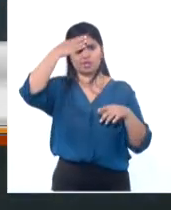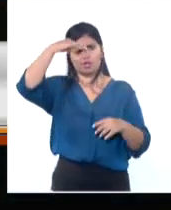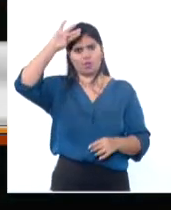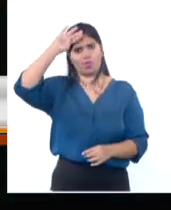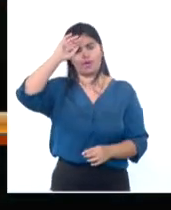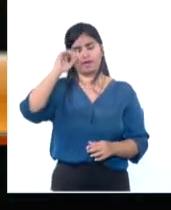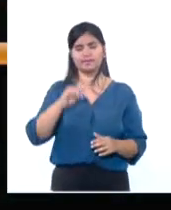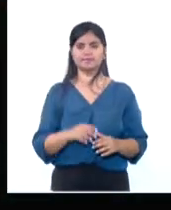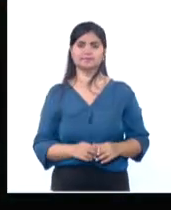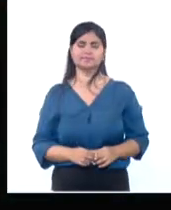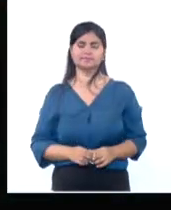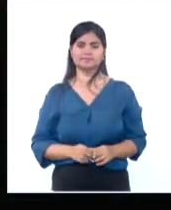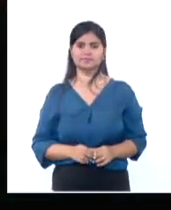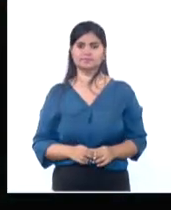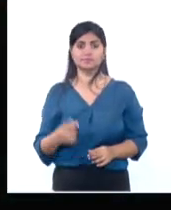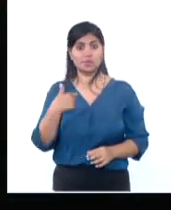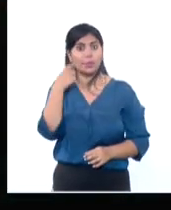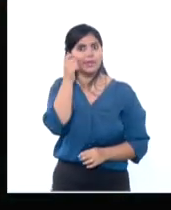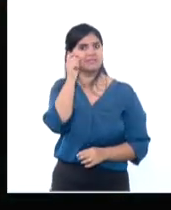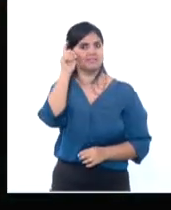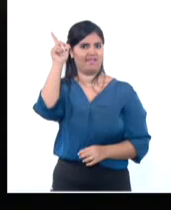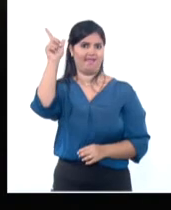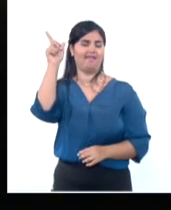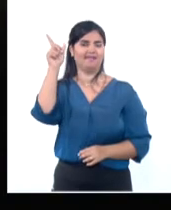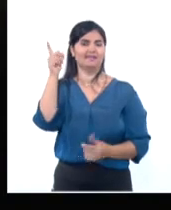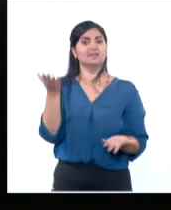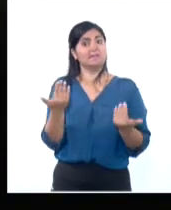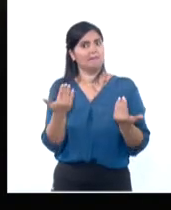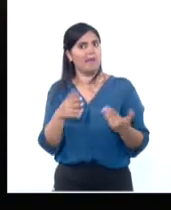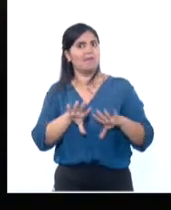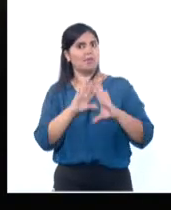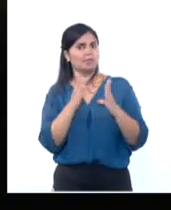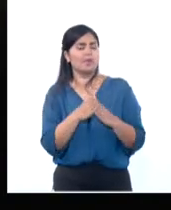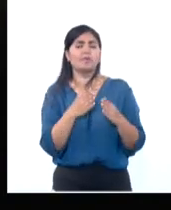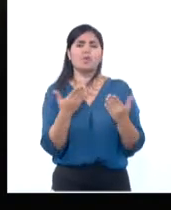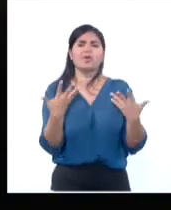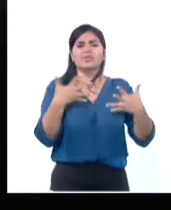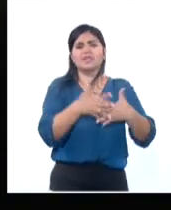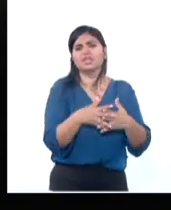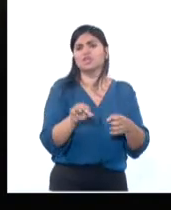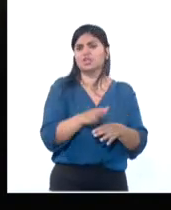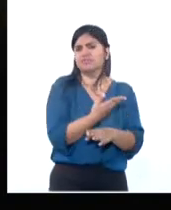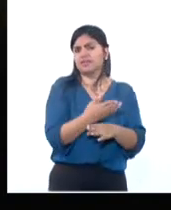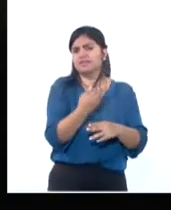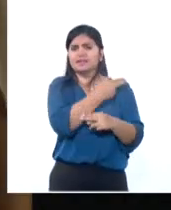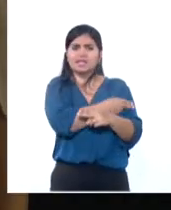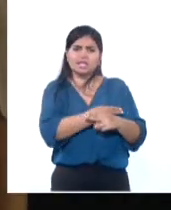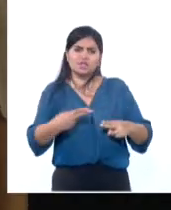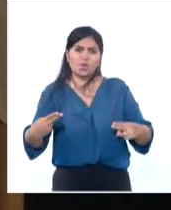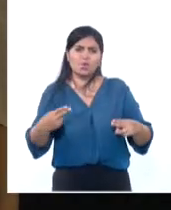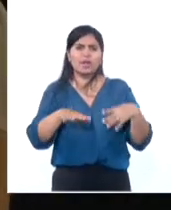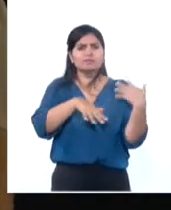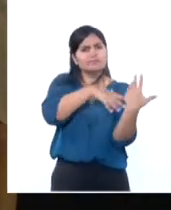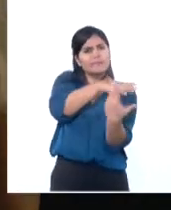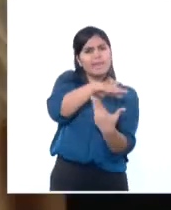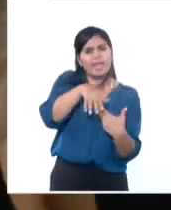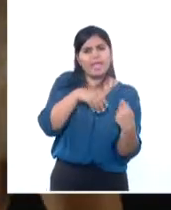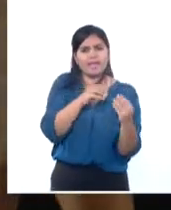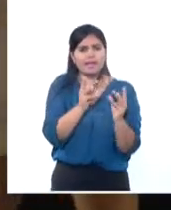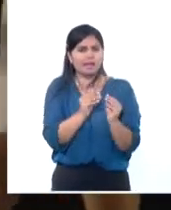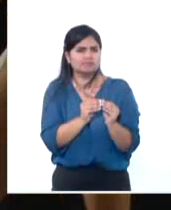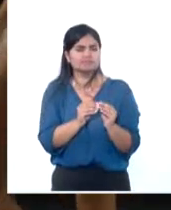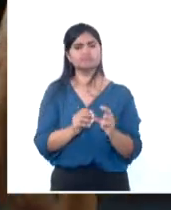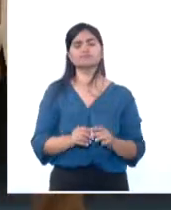todos los cubanos. Y realmente se me ocurrió pues, que realmente había muchas historias, muchas bellas cubanas, no siempre